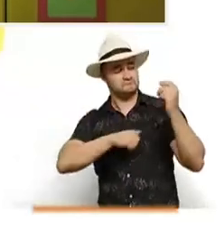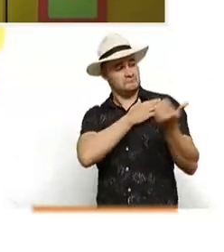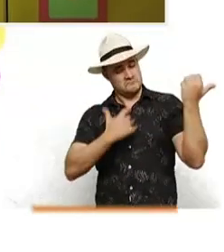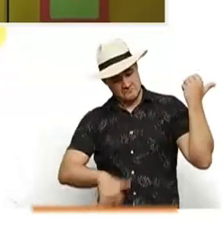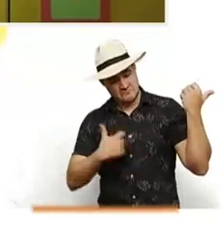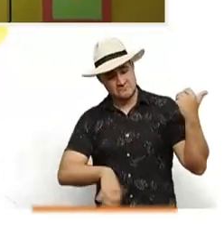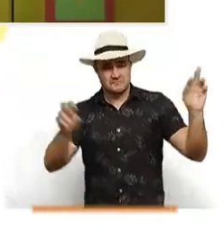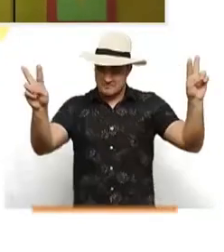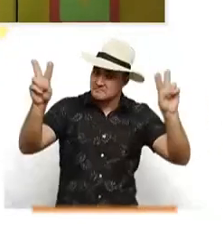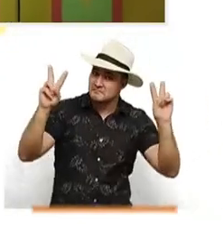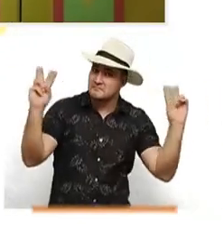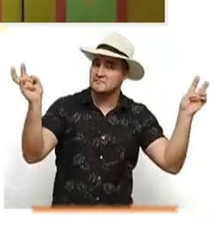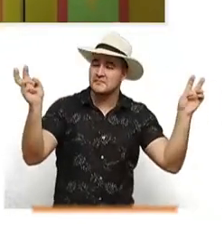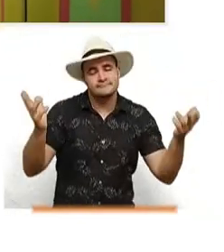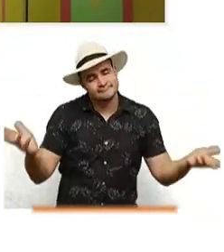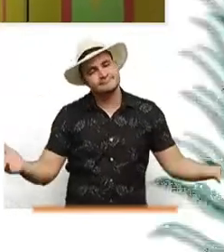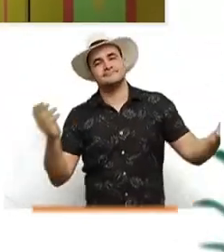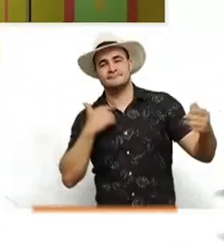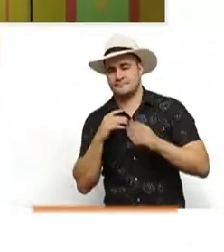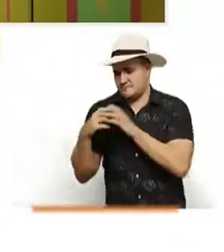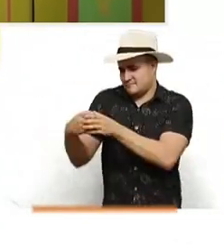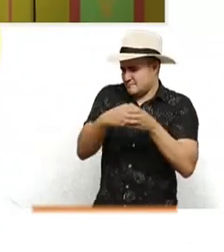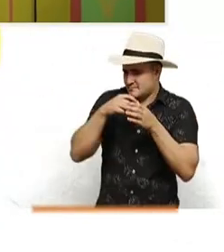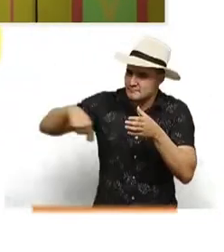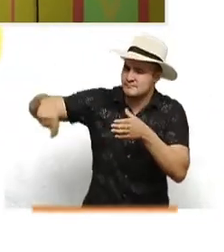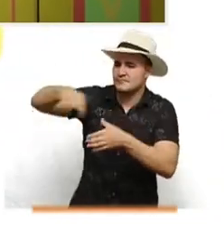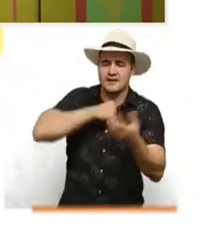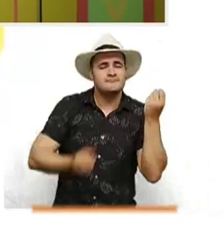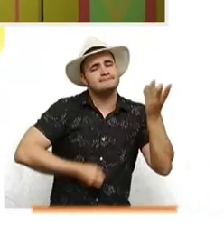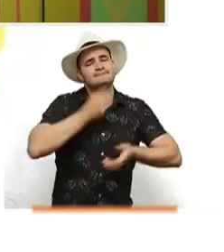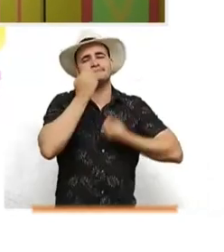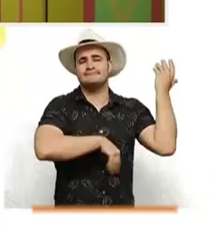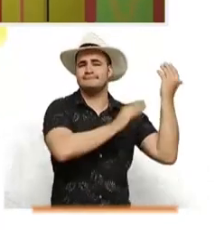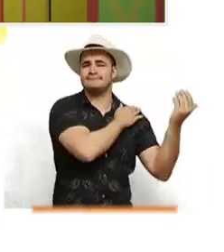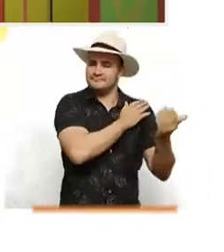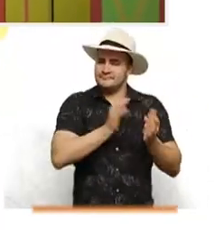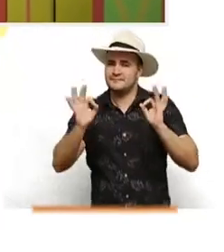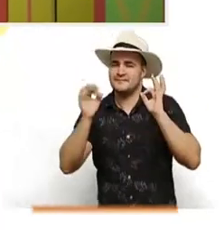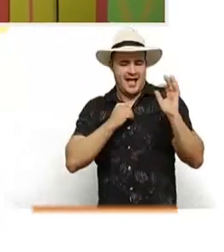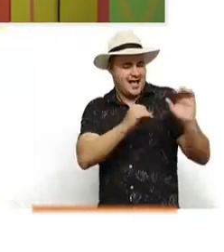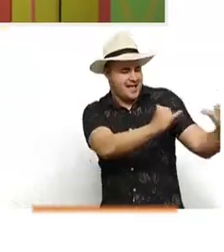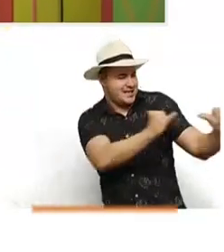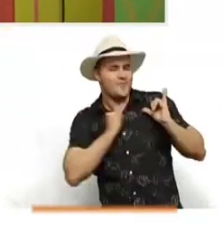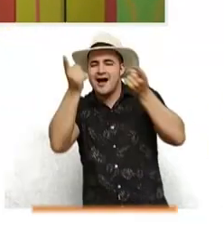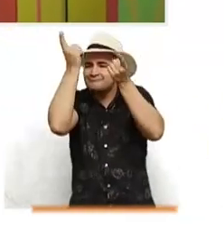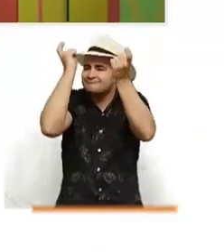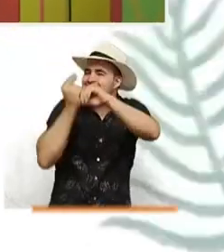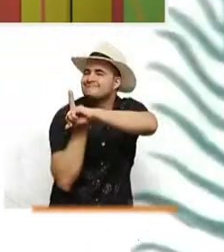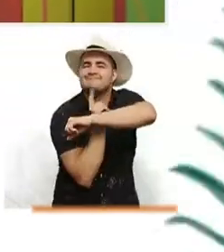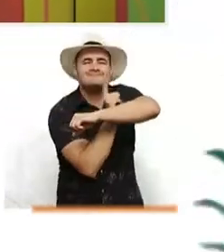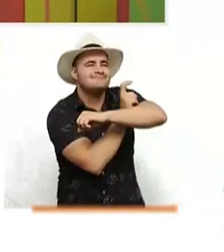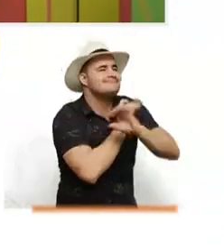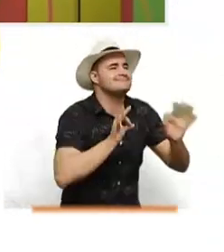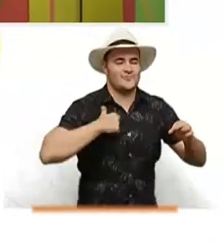trova y nuestro gremio trovero, yo vengo a ser esa hormiga, la reina